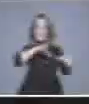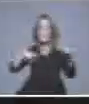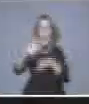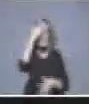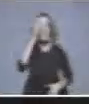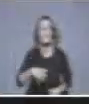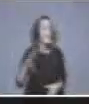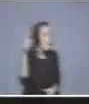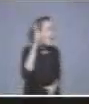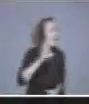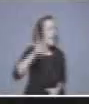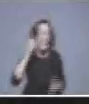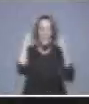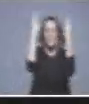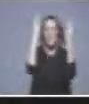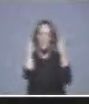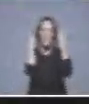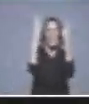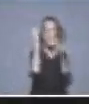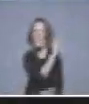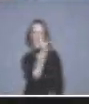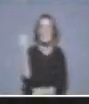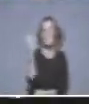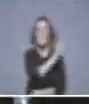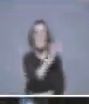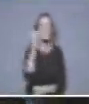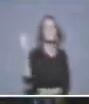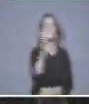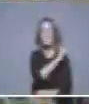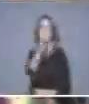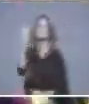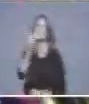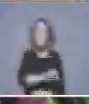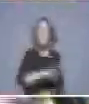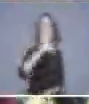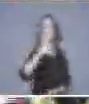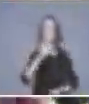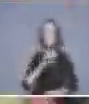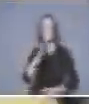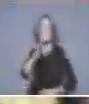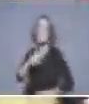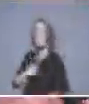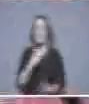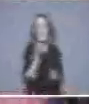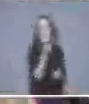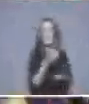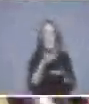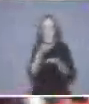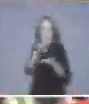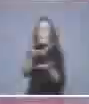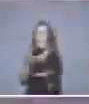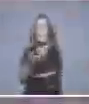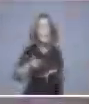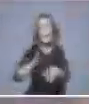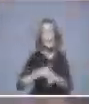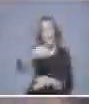se escucha, los rebotados te vienen a cantar. Para poner un granito de arena,